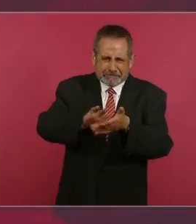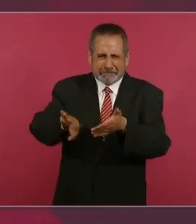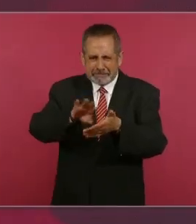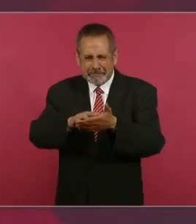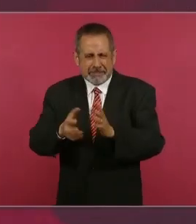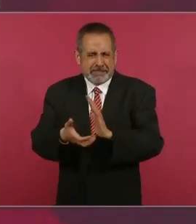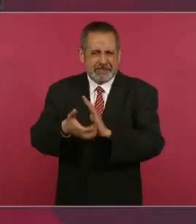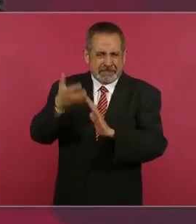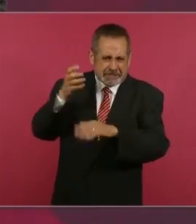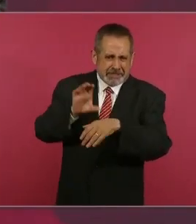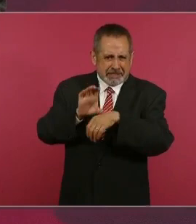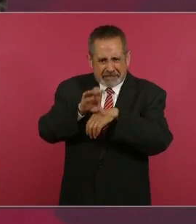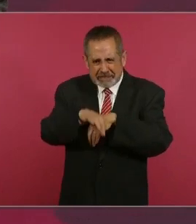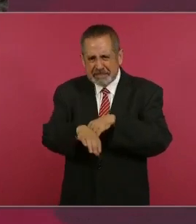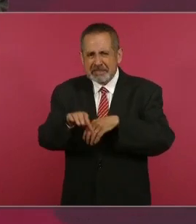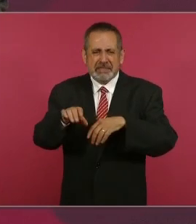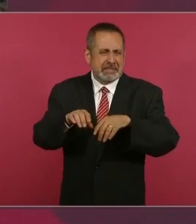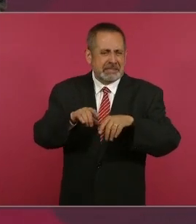maquinaria,